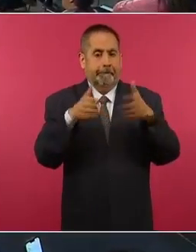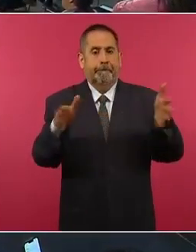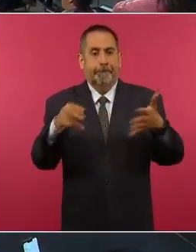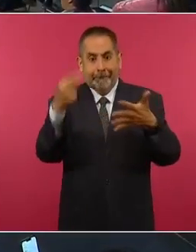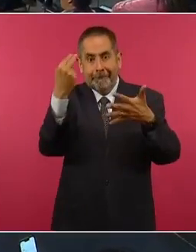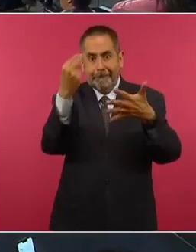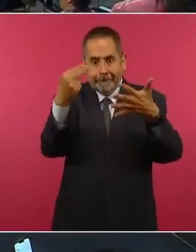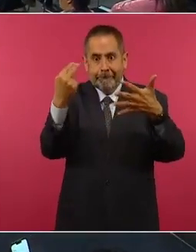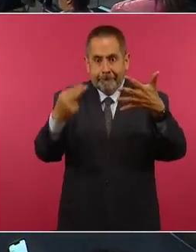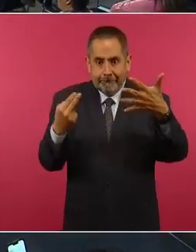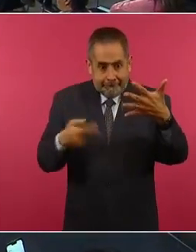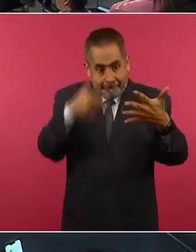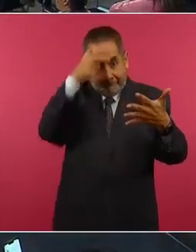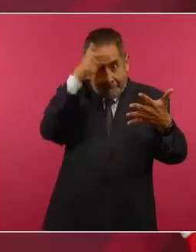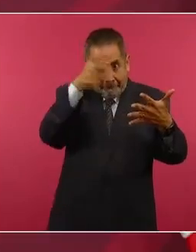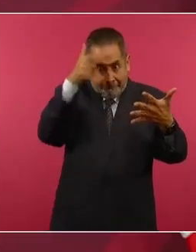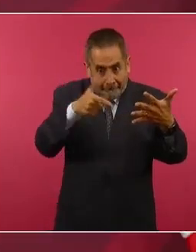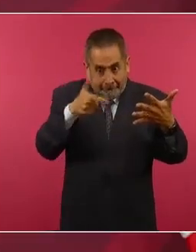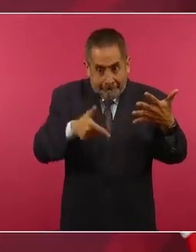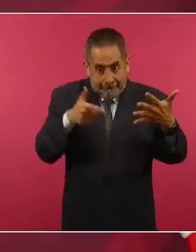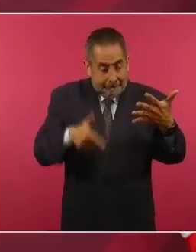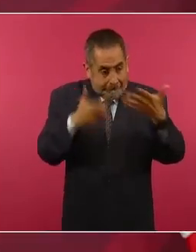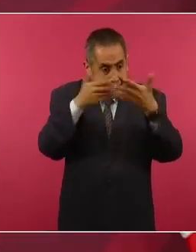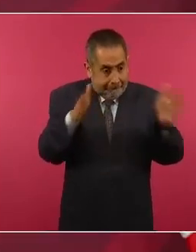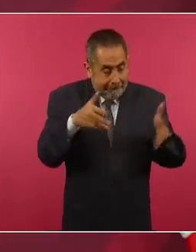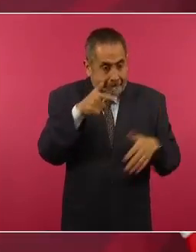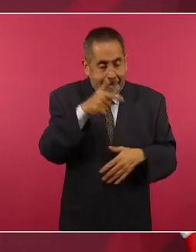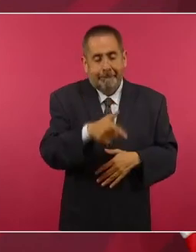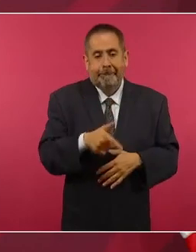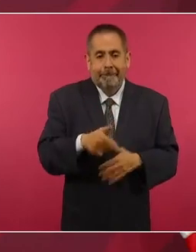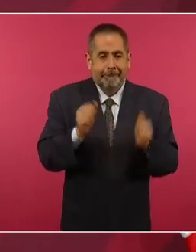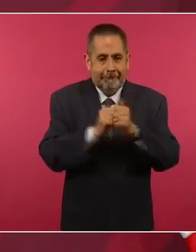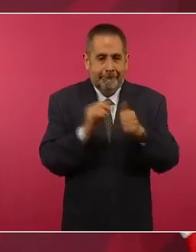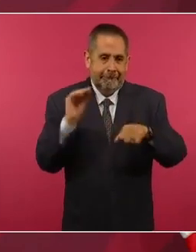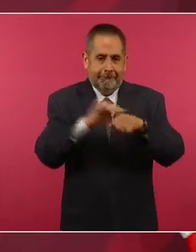los nombres y con otras